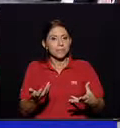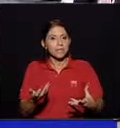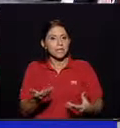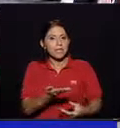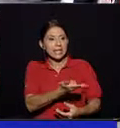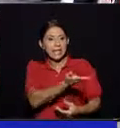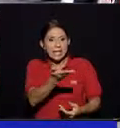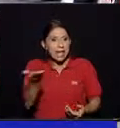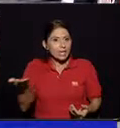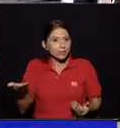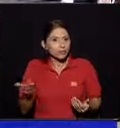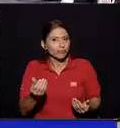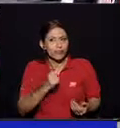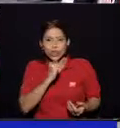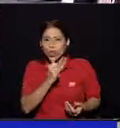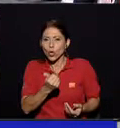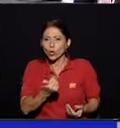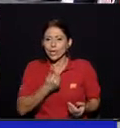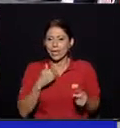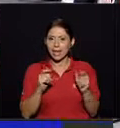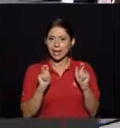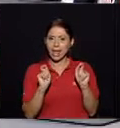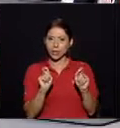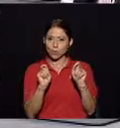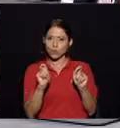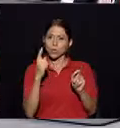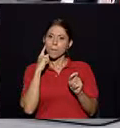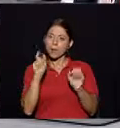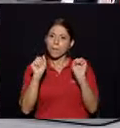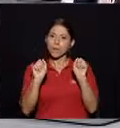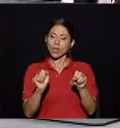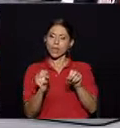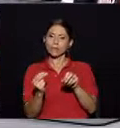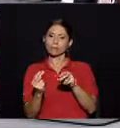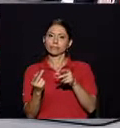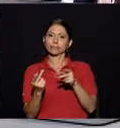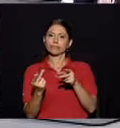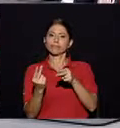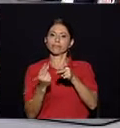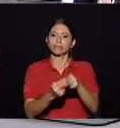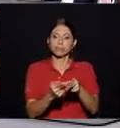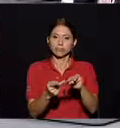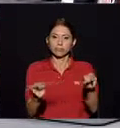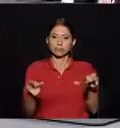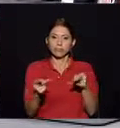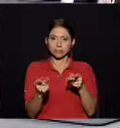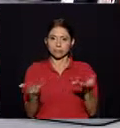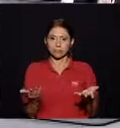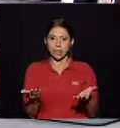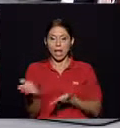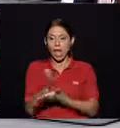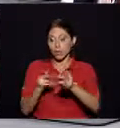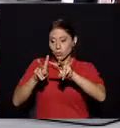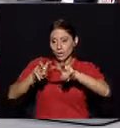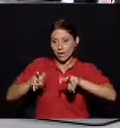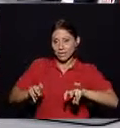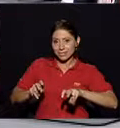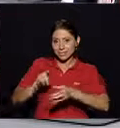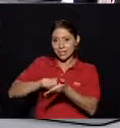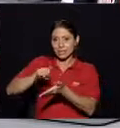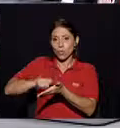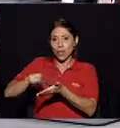necesariamente la educación que se requiere para llenar las plazas de empleo que se están creando. De hecho, algunos análisis que ha hecho la